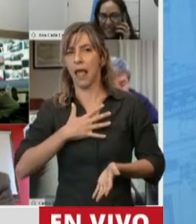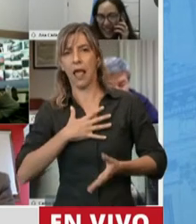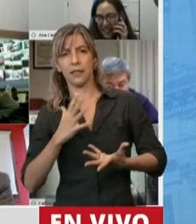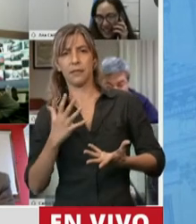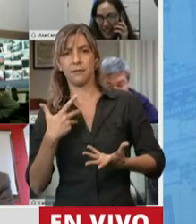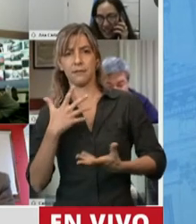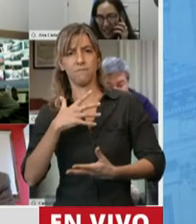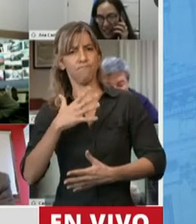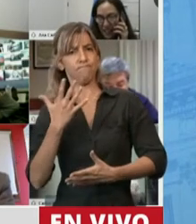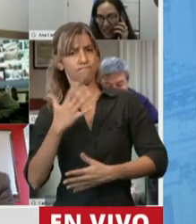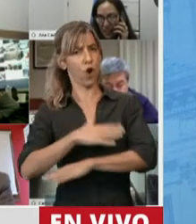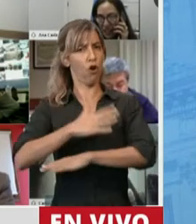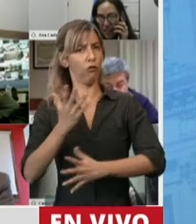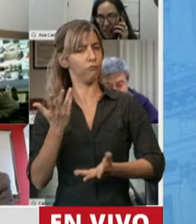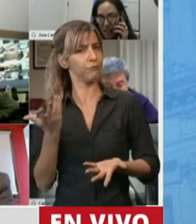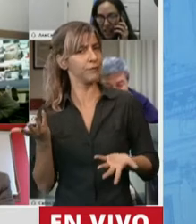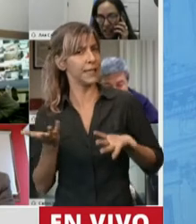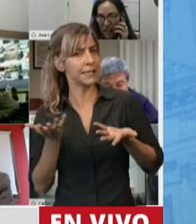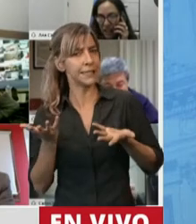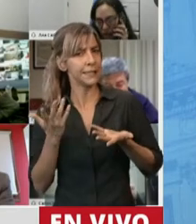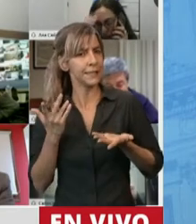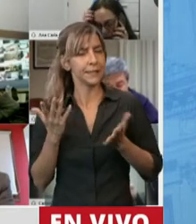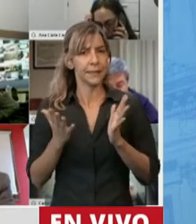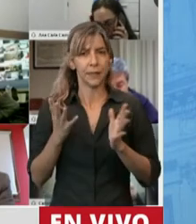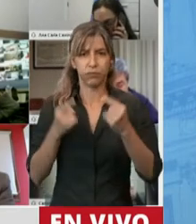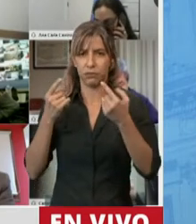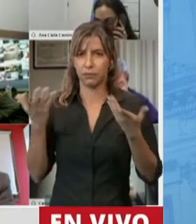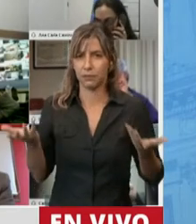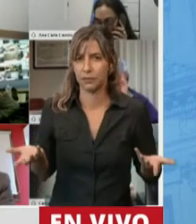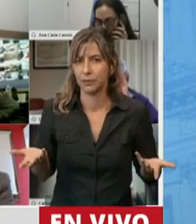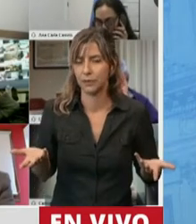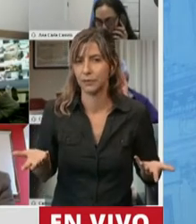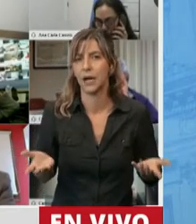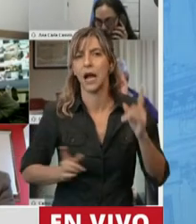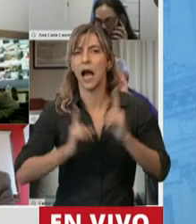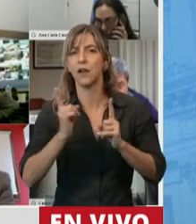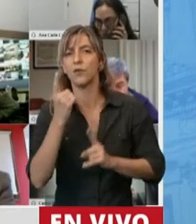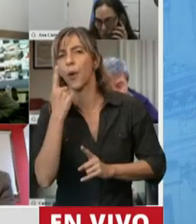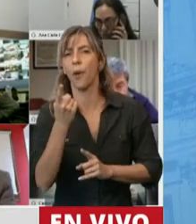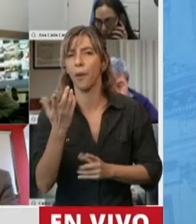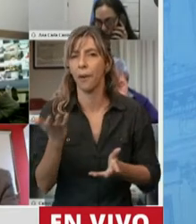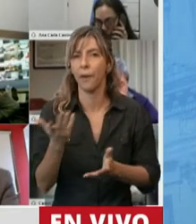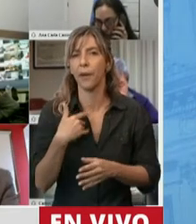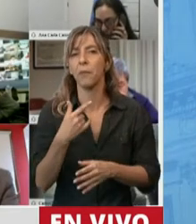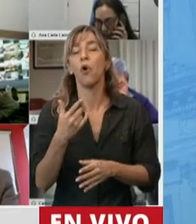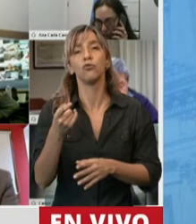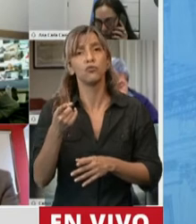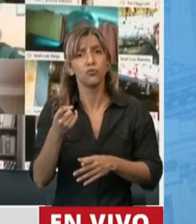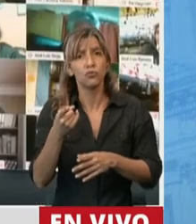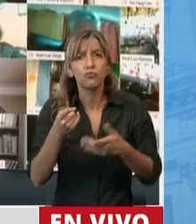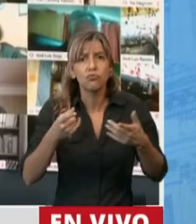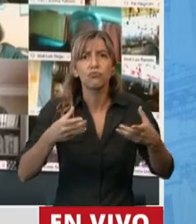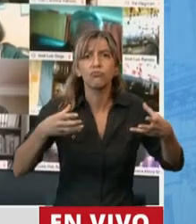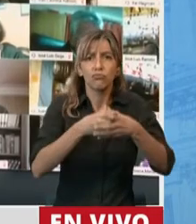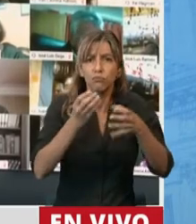estamos viviendo como sociedad y en el mundo. Dirigentes que, frente a la estrategia concreta de un comité de expertos, no